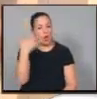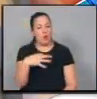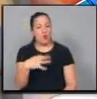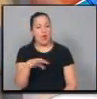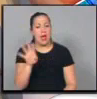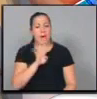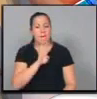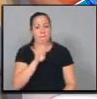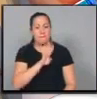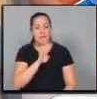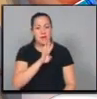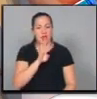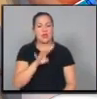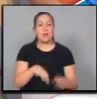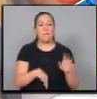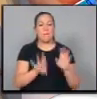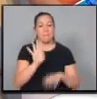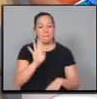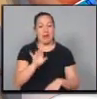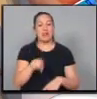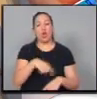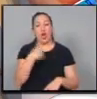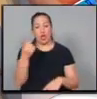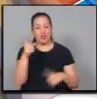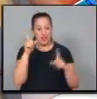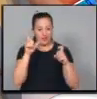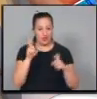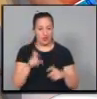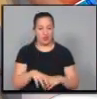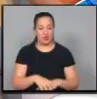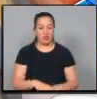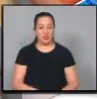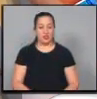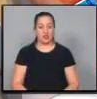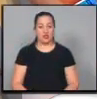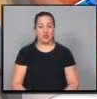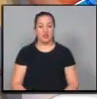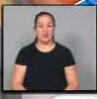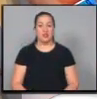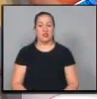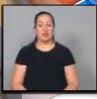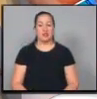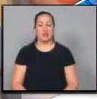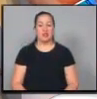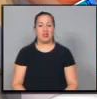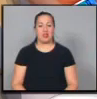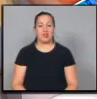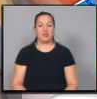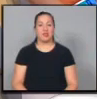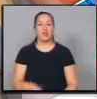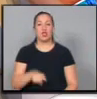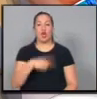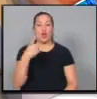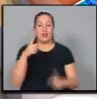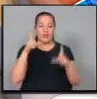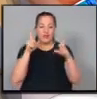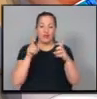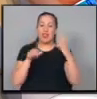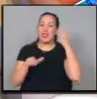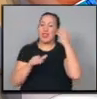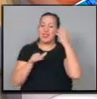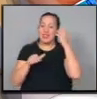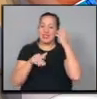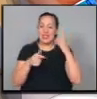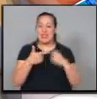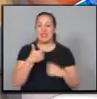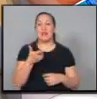Luna de esto. Sí. Sobre todo, en la próxima foto, se junta con el DJ con el que salía antes Silvina Luna, vamos a la próxima foto. Ahí está,